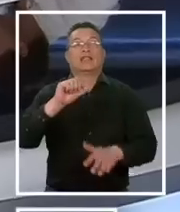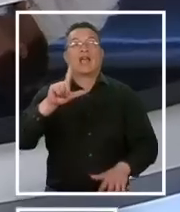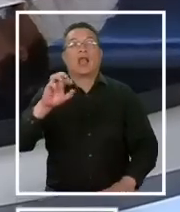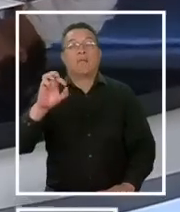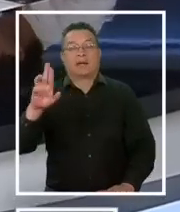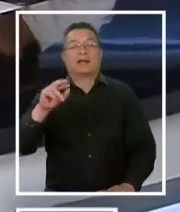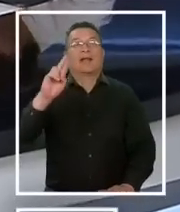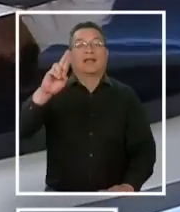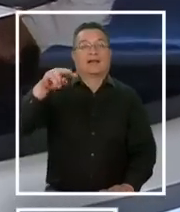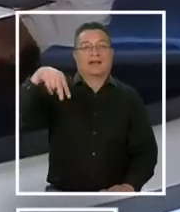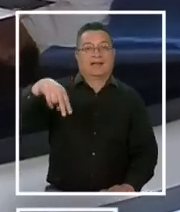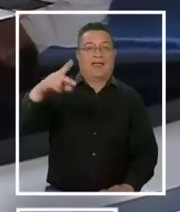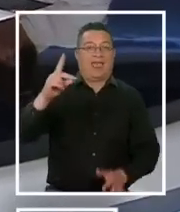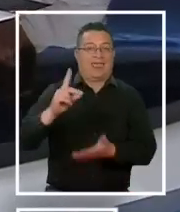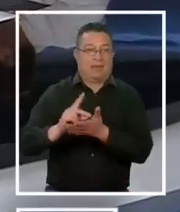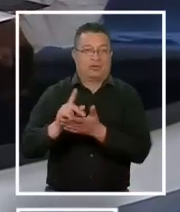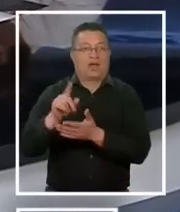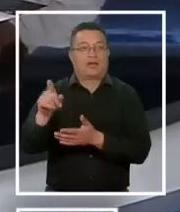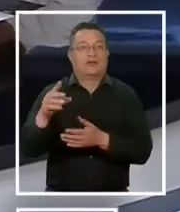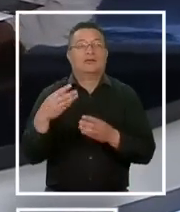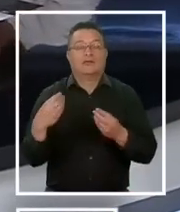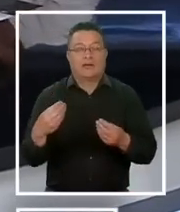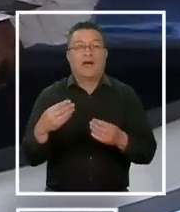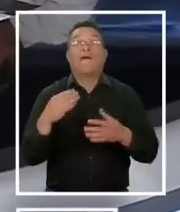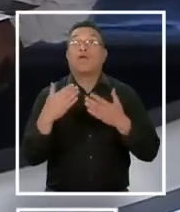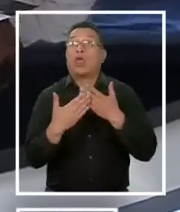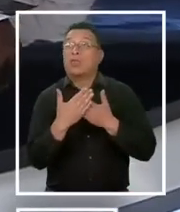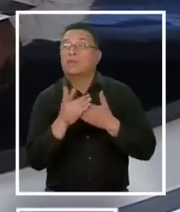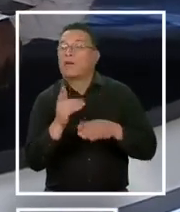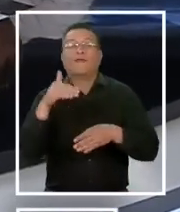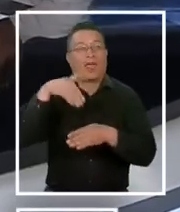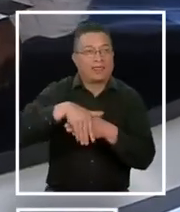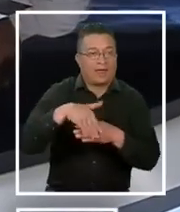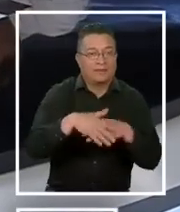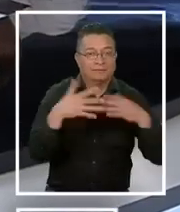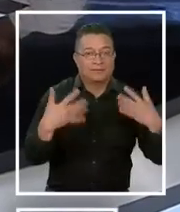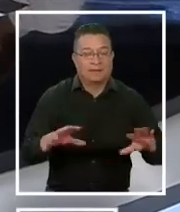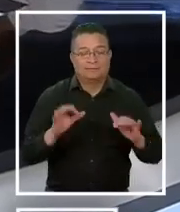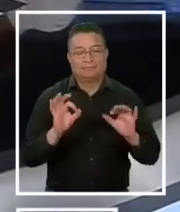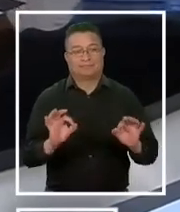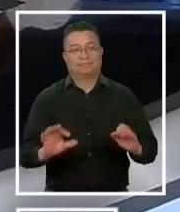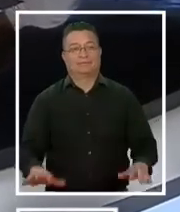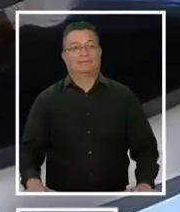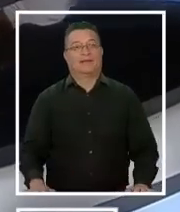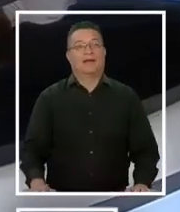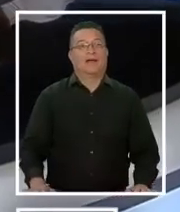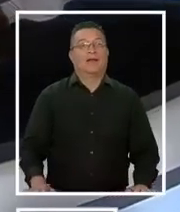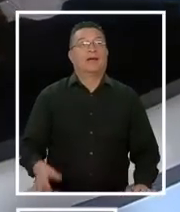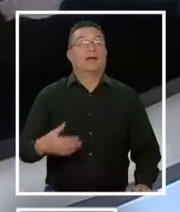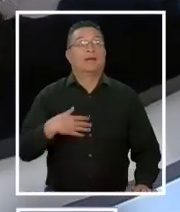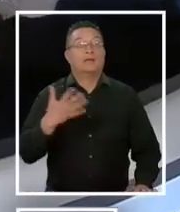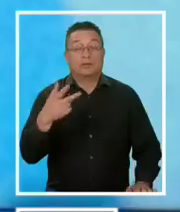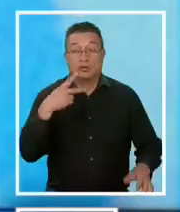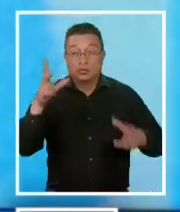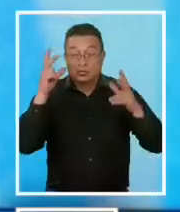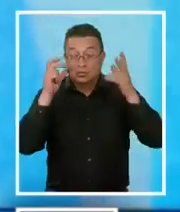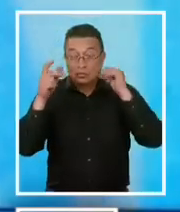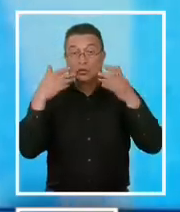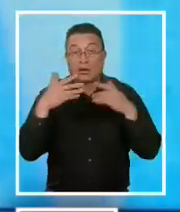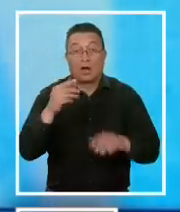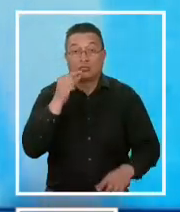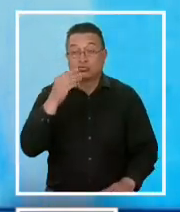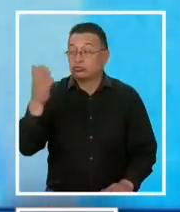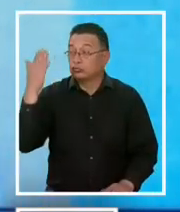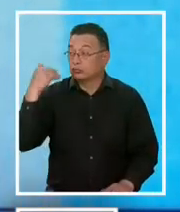diputador renovación nacional también está con nosotros Diego Buenas tardes Buenos días buenas tardes buenas tardes No sé si estaban escuchando usted al principio